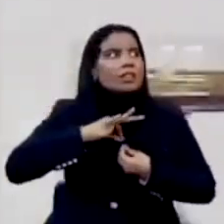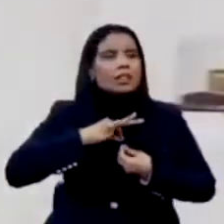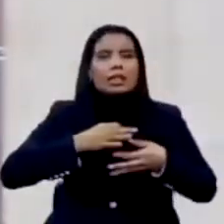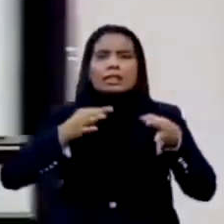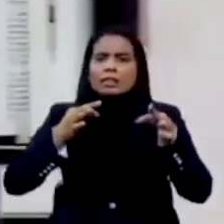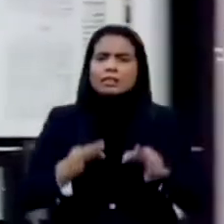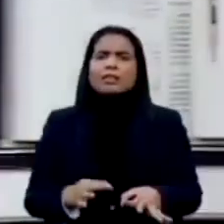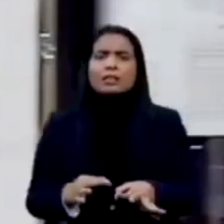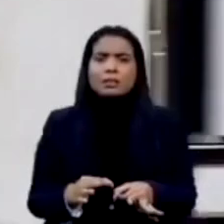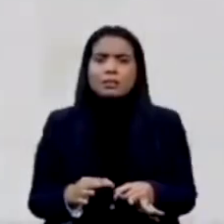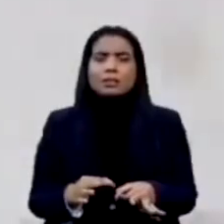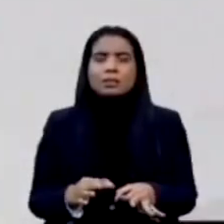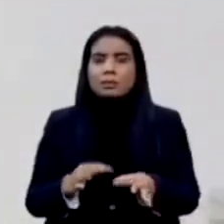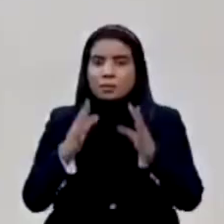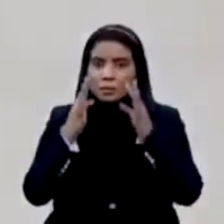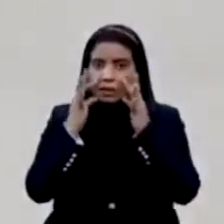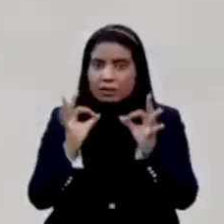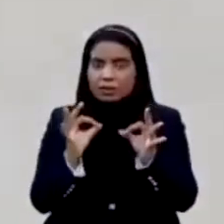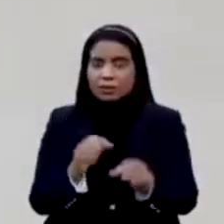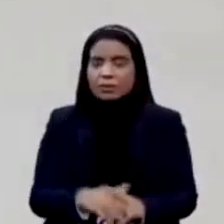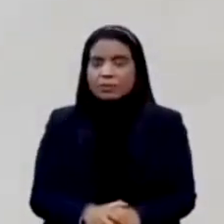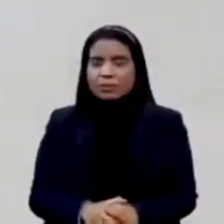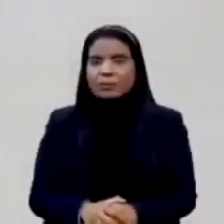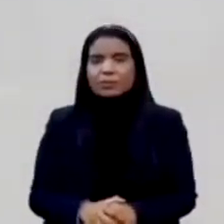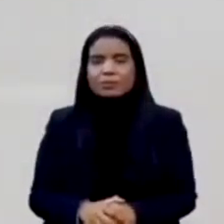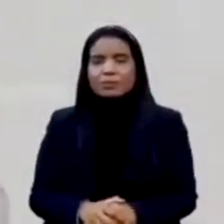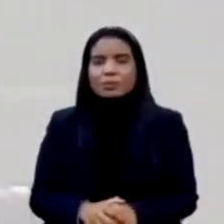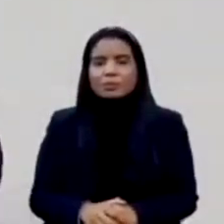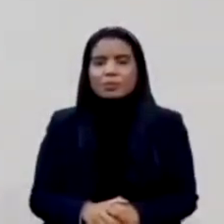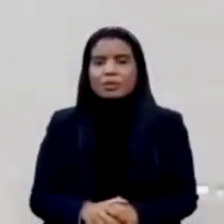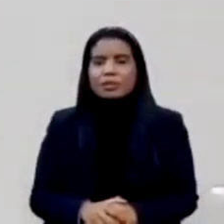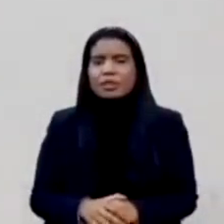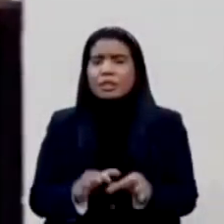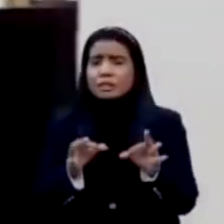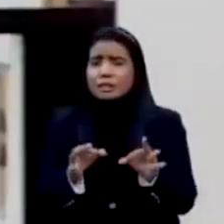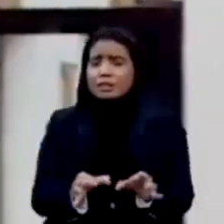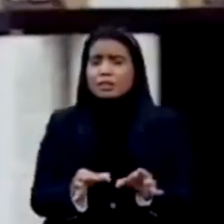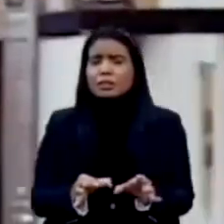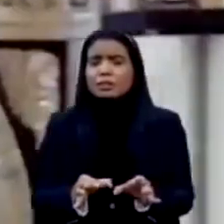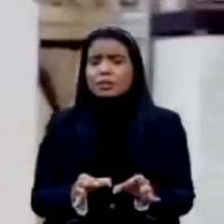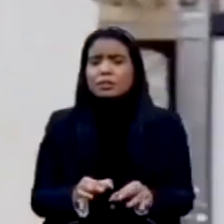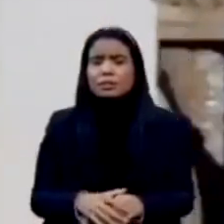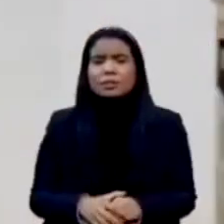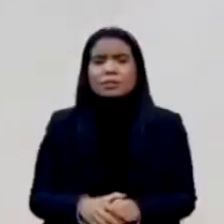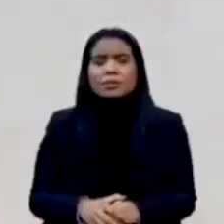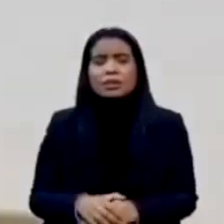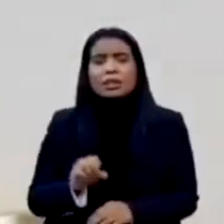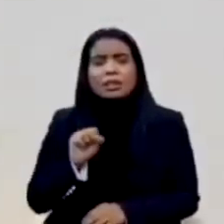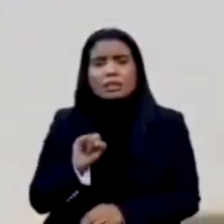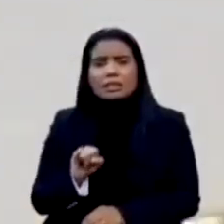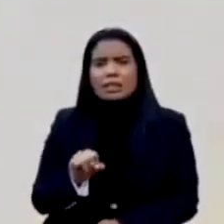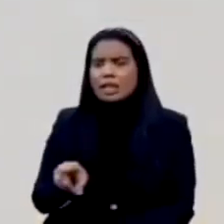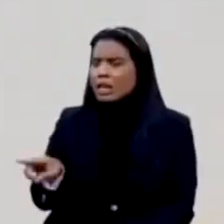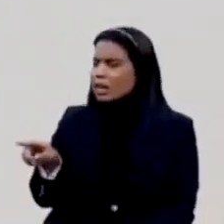garantía presta atención a ejemplo de ella si ella fue capaz